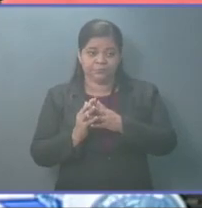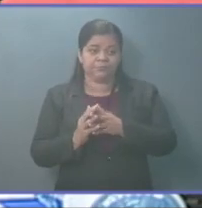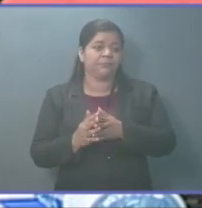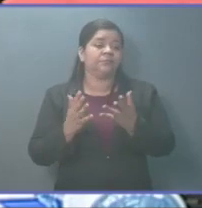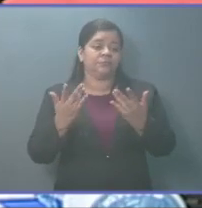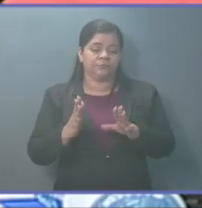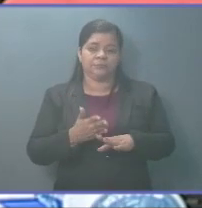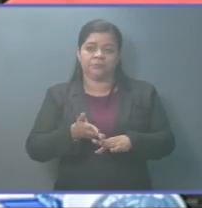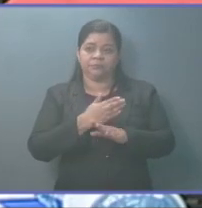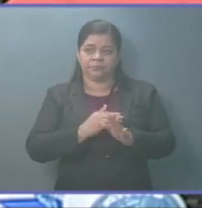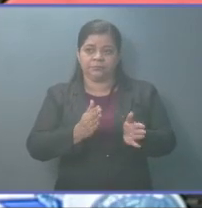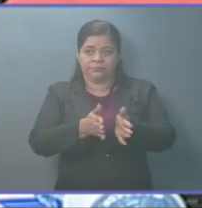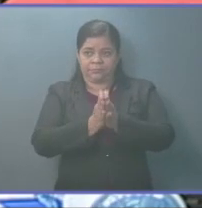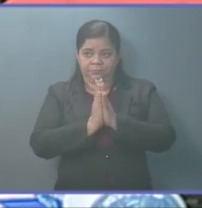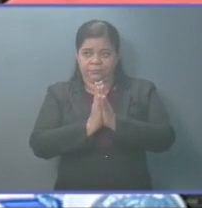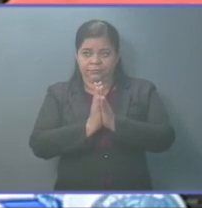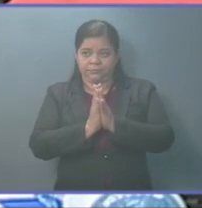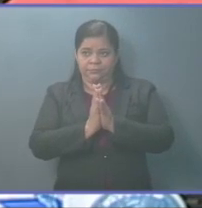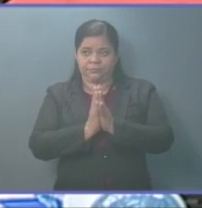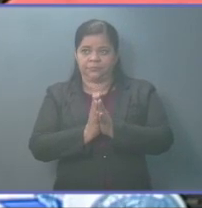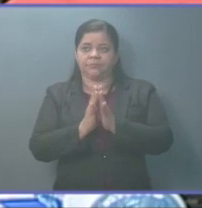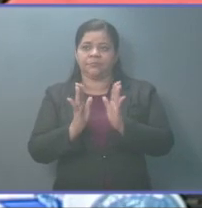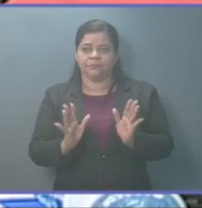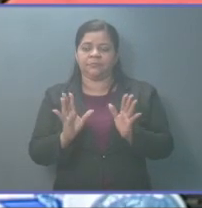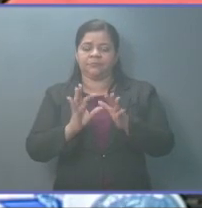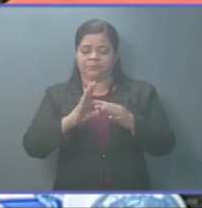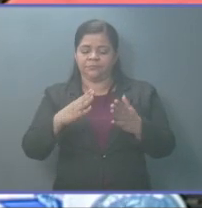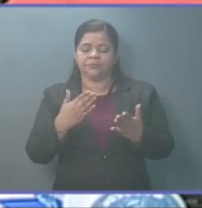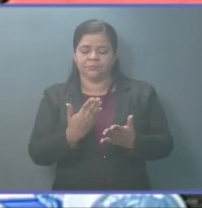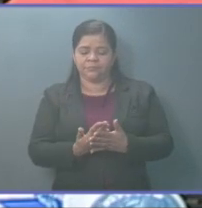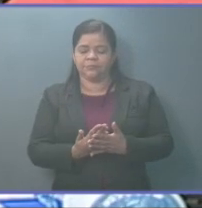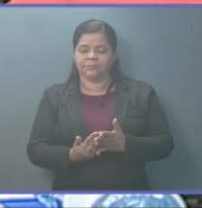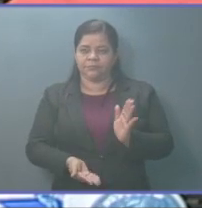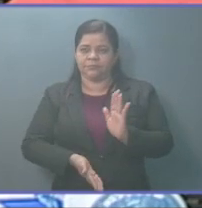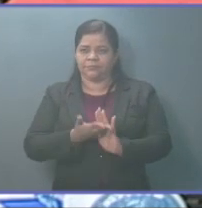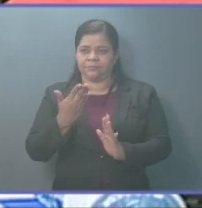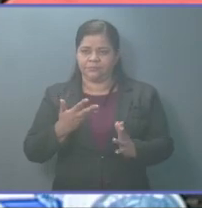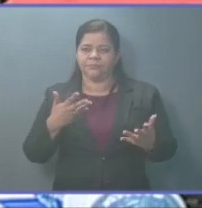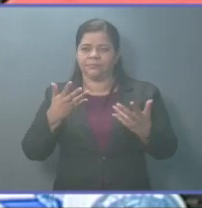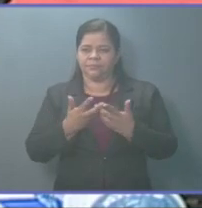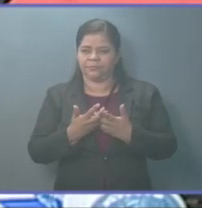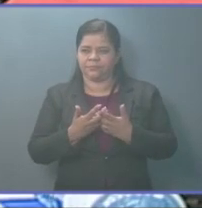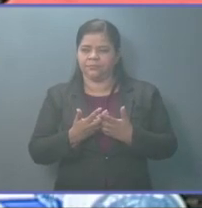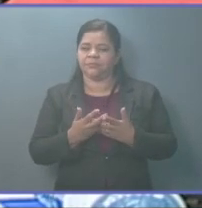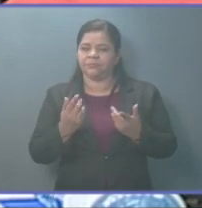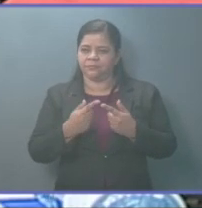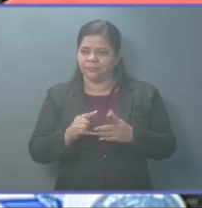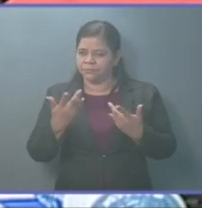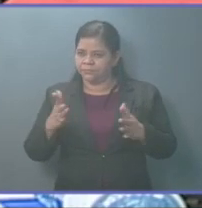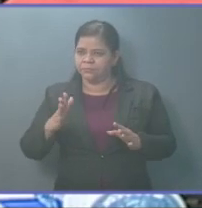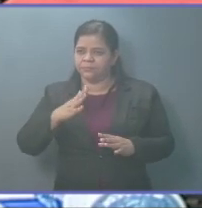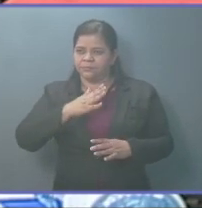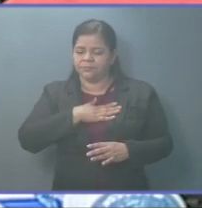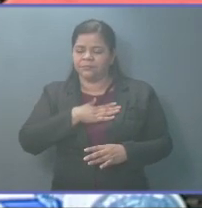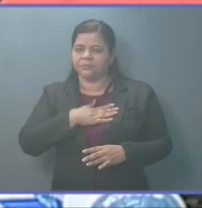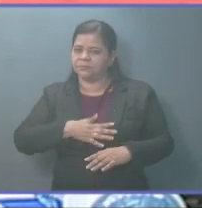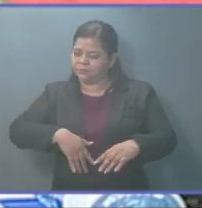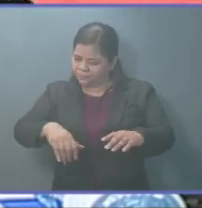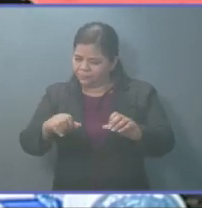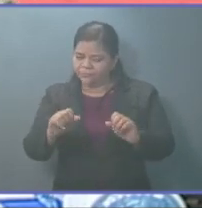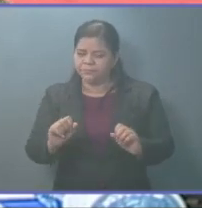solicitan que le proporcionemos la seguridad con la Brigada Especial de Seguridad Militar porque tienen esa